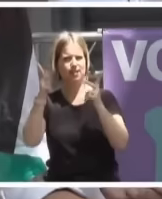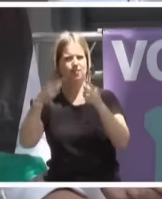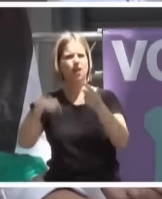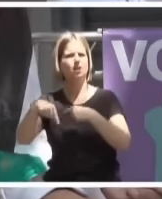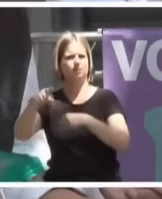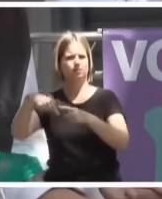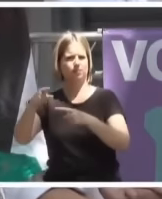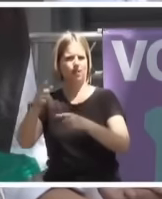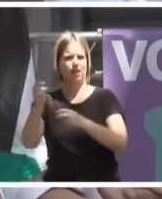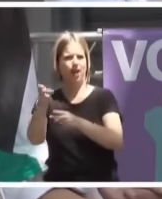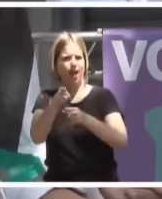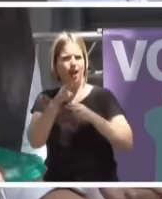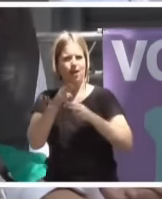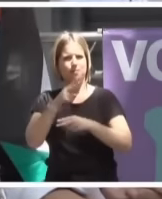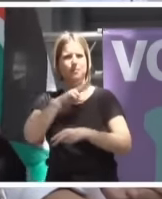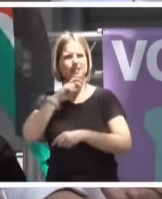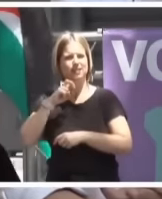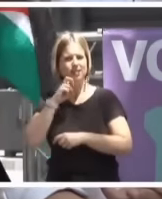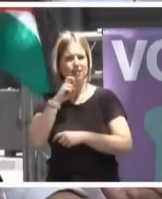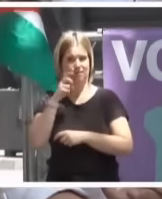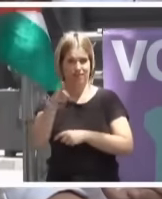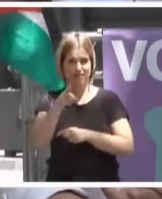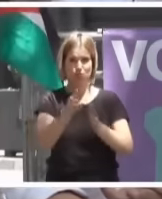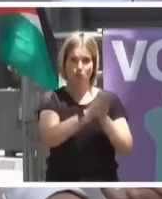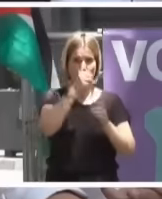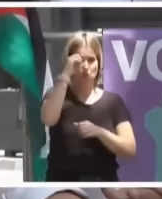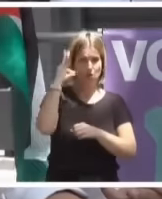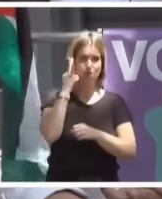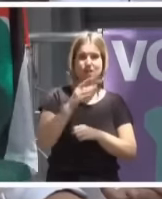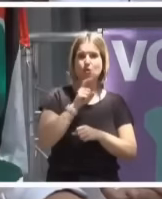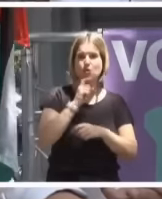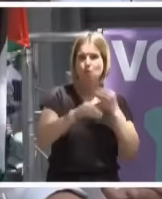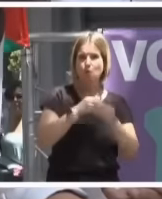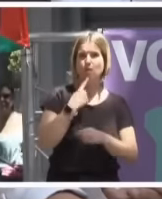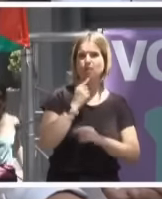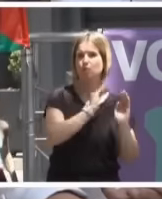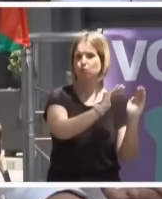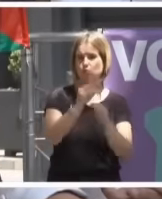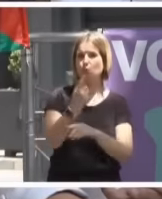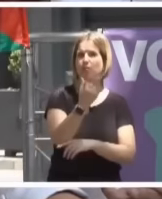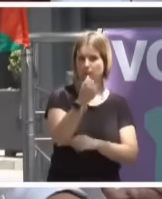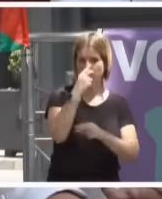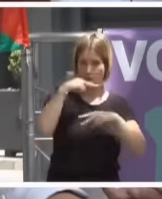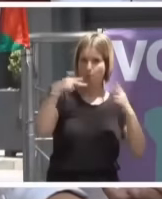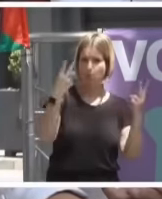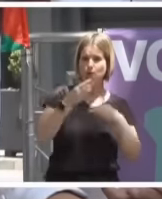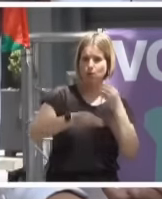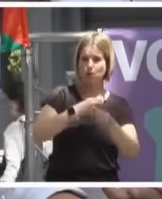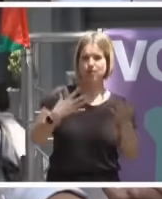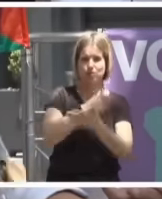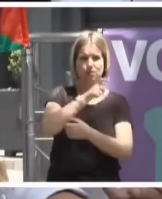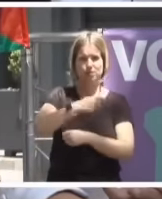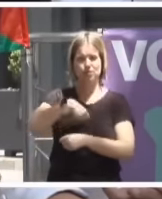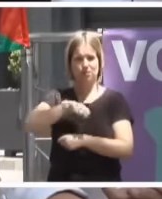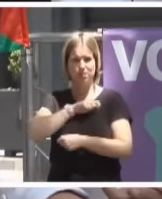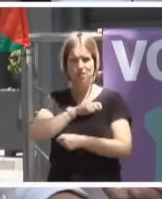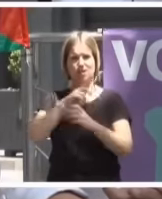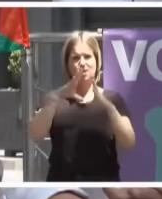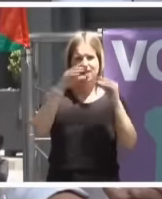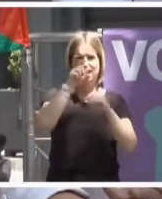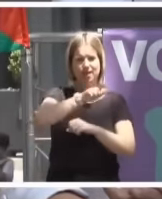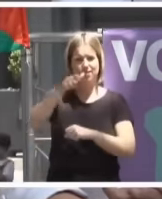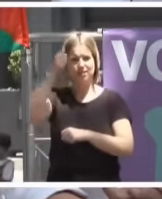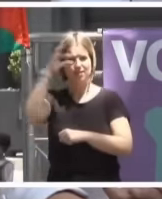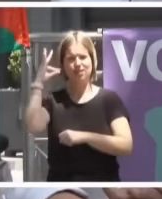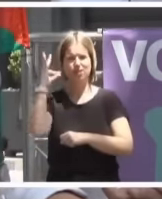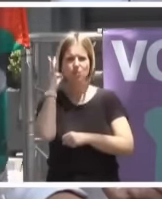Israel. Y eso, compañeros y compañeras, se está haciendo con vuestro dinero, se está haciendo con dinero público de todos los españoles, de las andaluzas, de